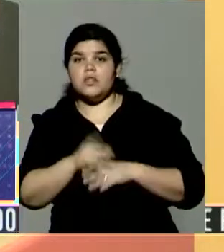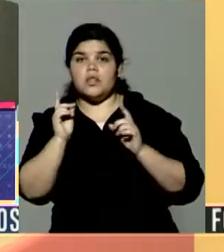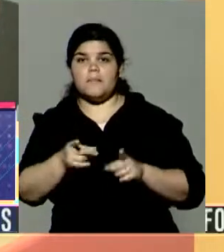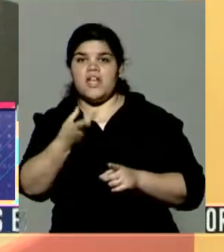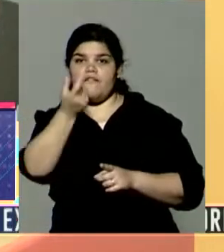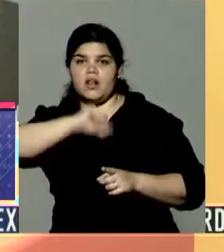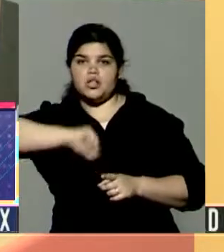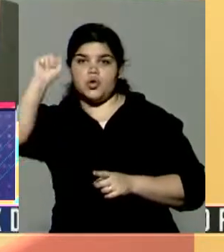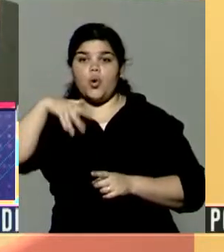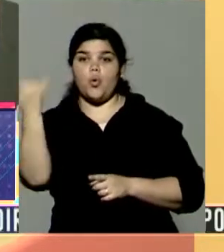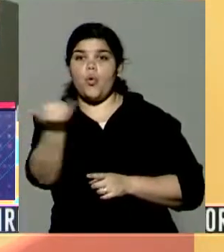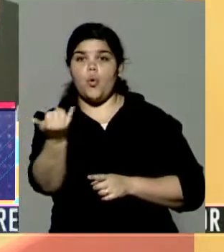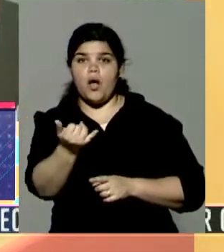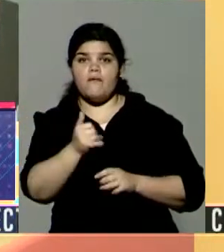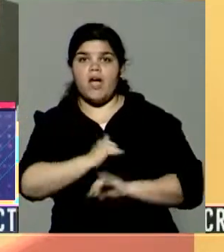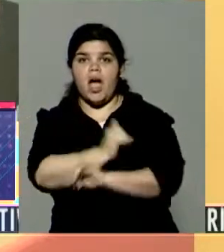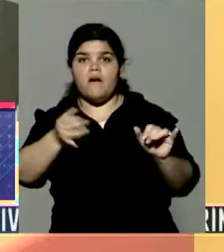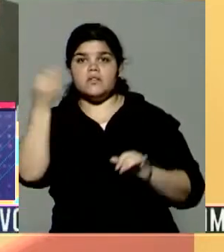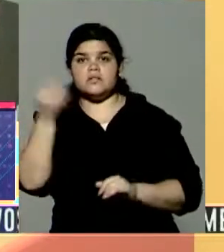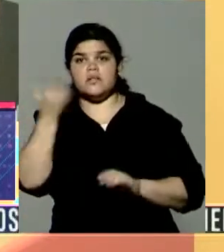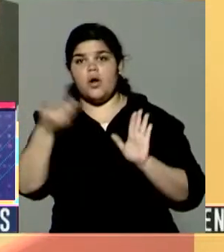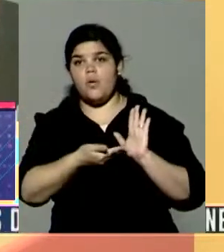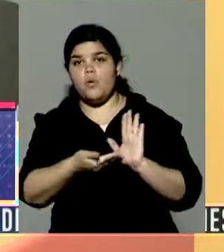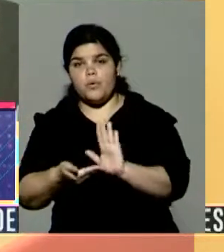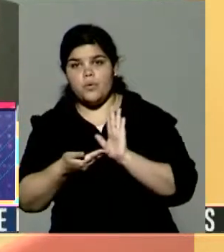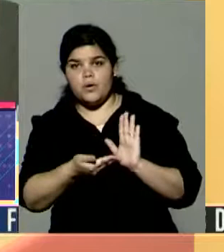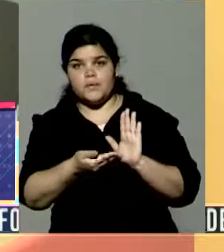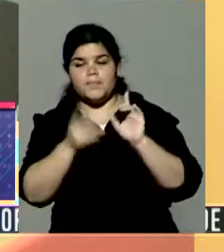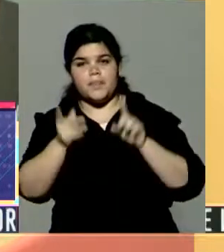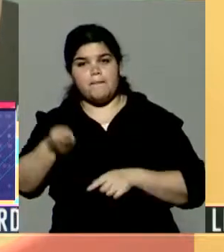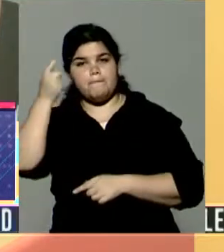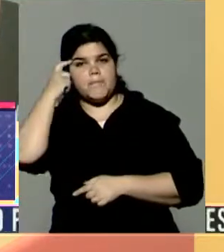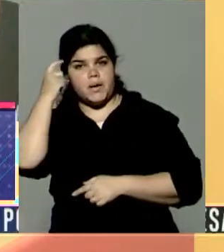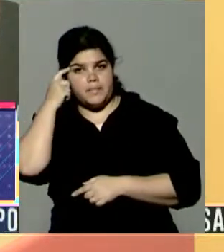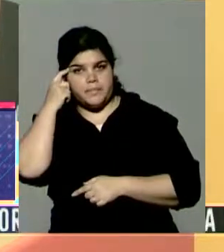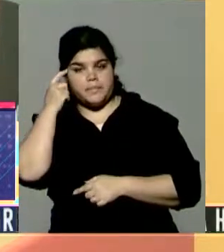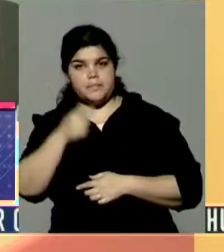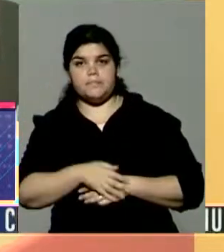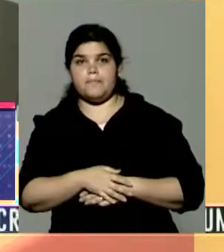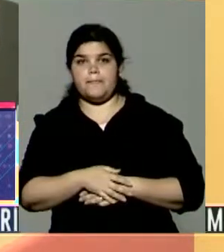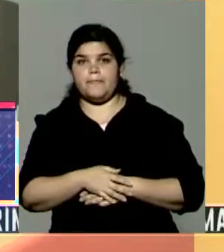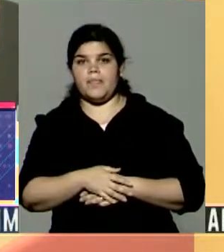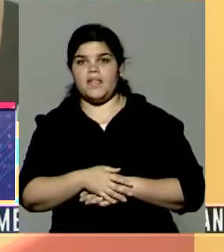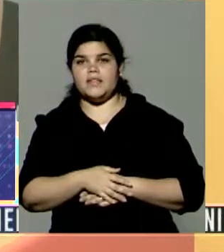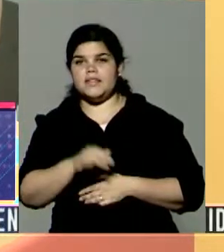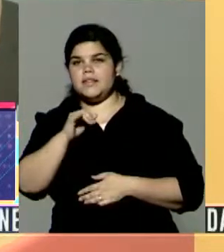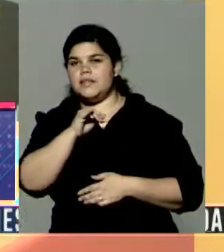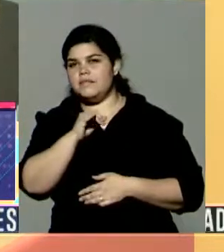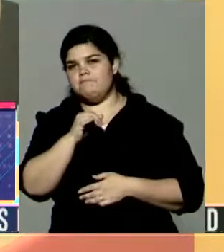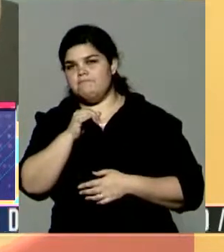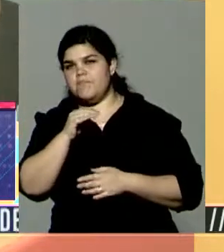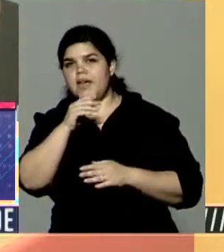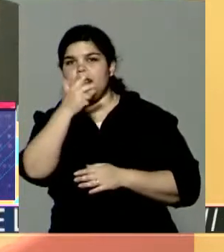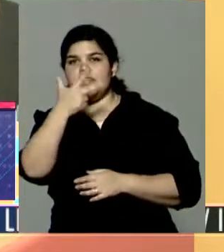el próximo jueves, y a partir de eso también hay que decir que, pensando en que puede ser de menos del 3%, los